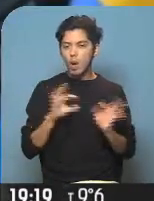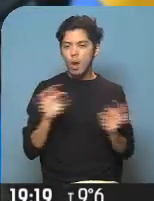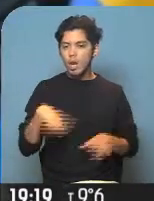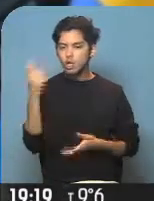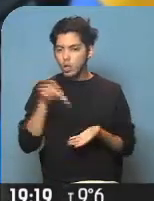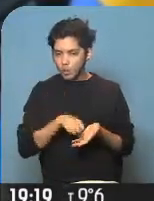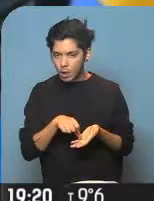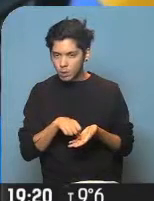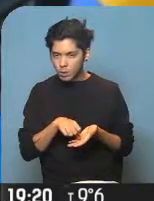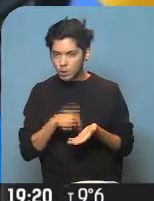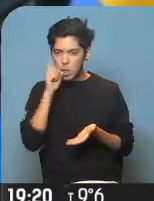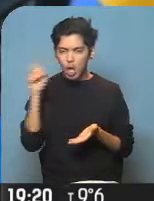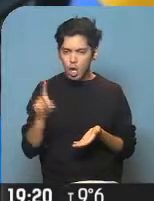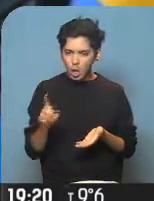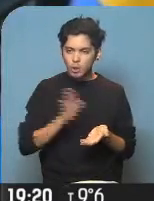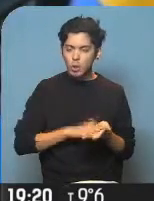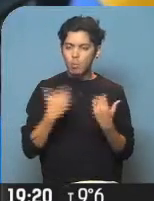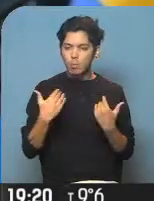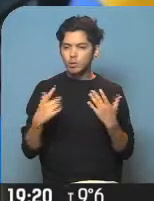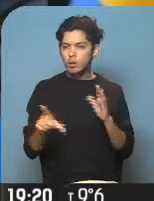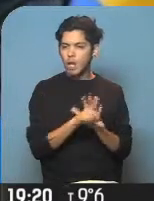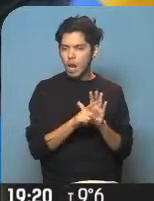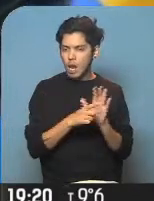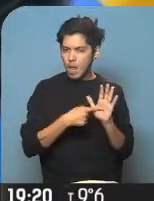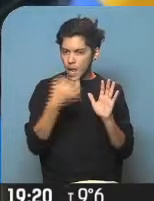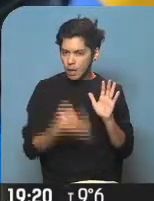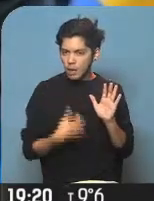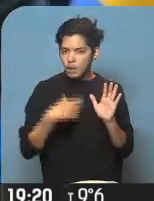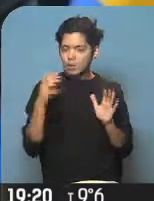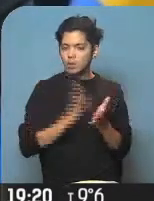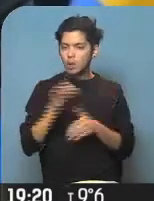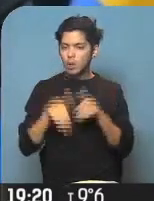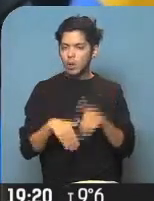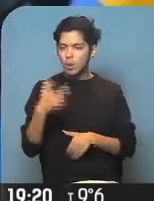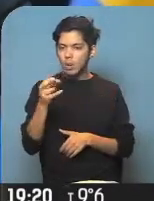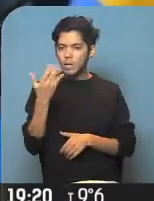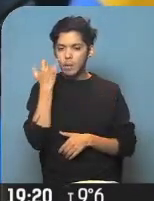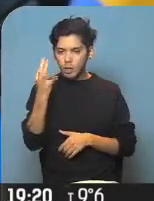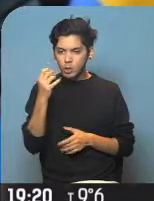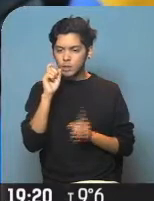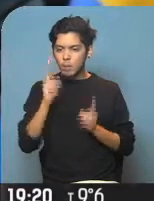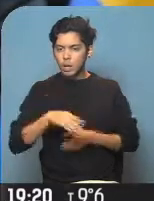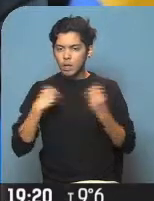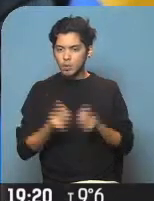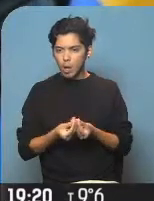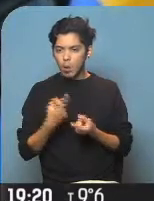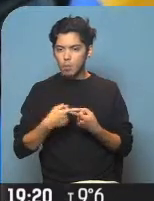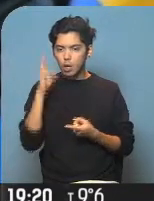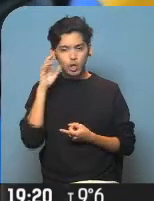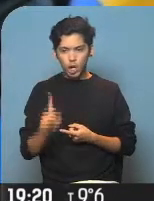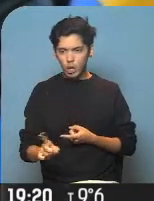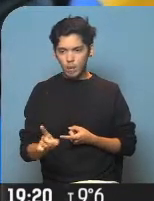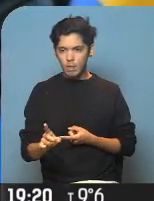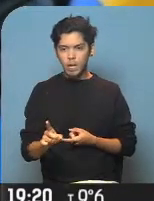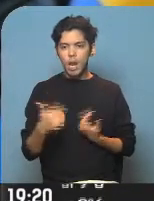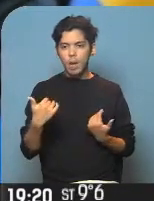países, desconoce la legitimidad del proceso electoral venezolano del 20 de mayo y su resultado, por no respetar las